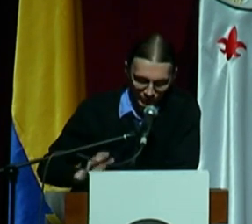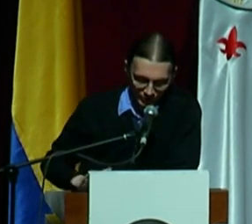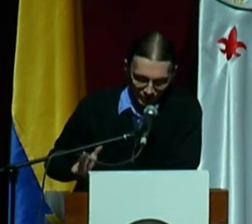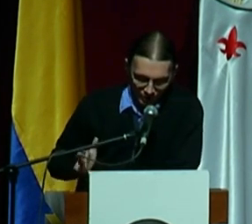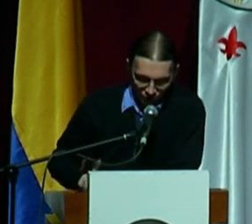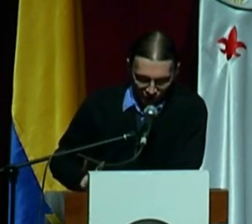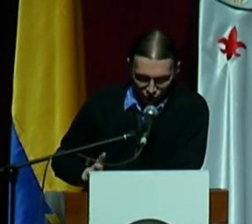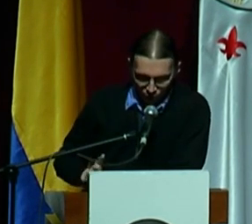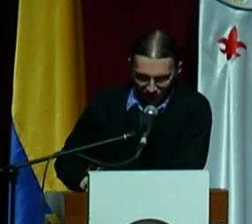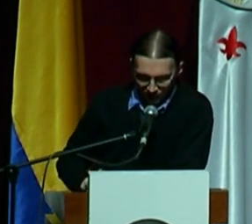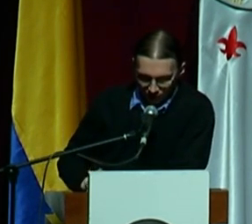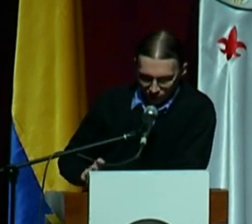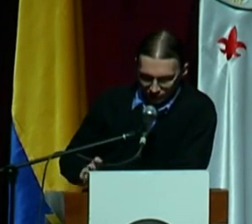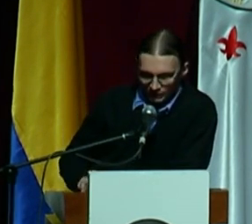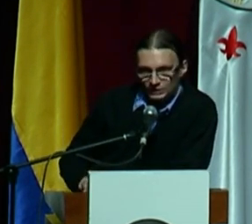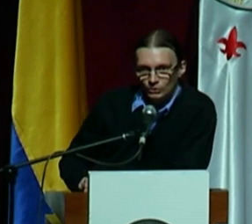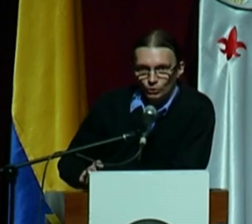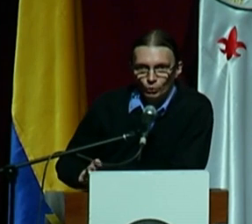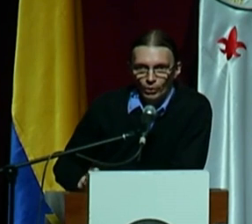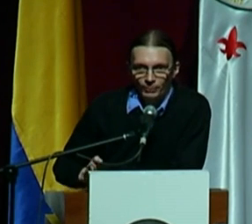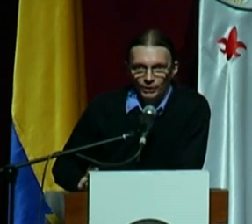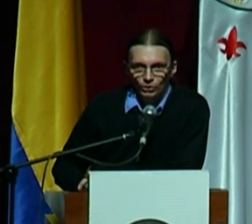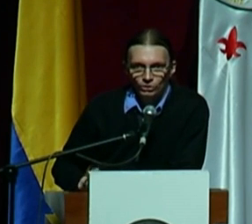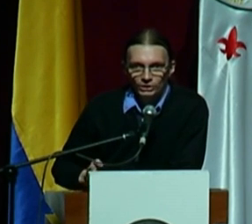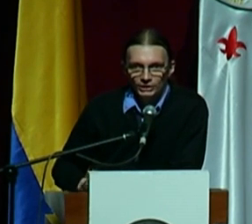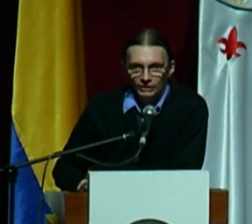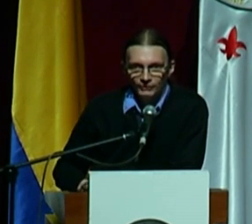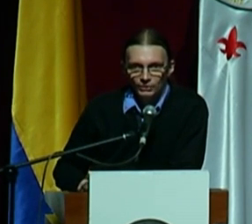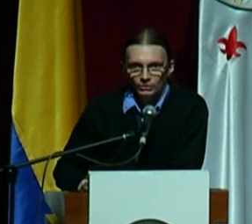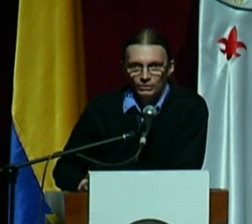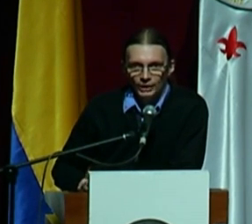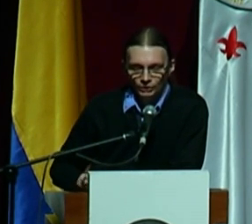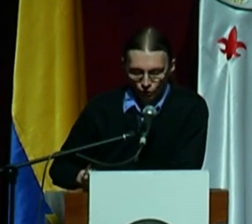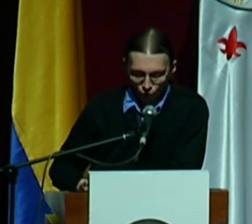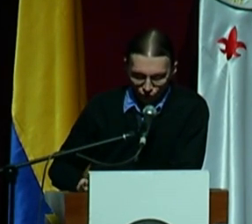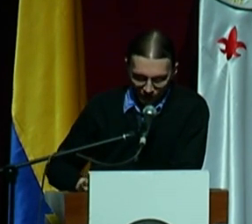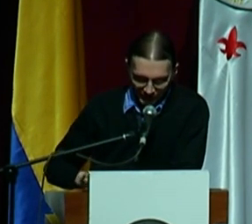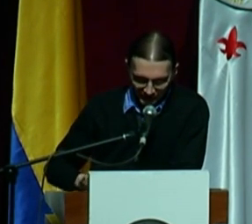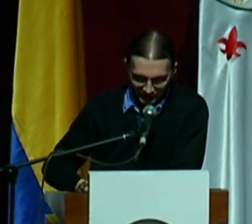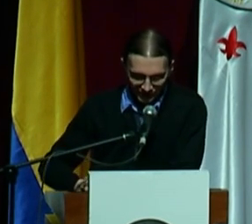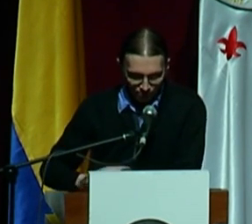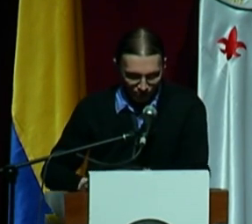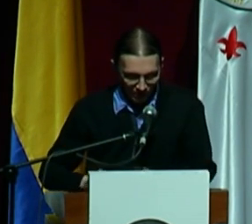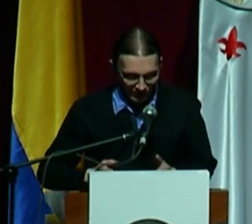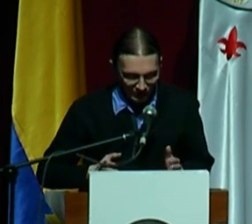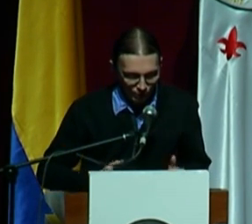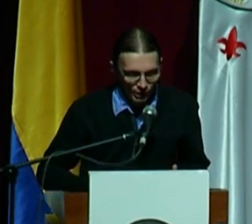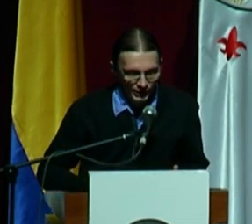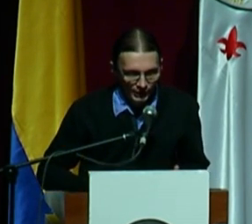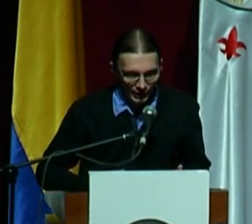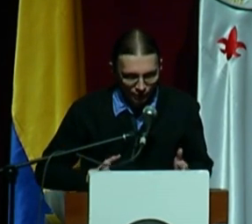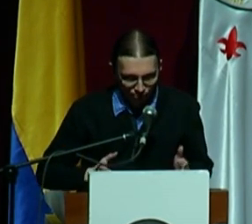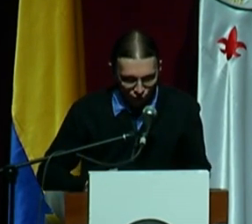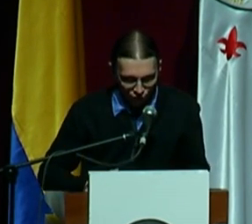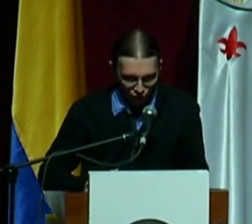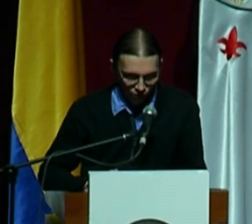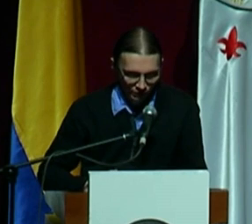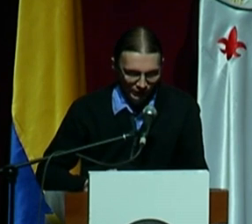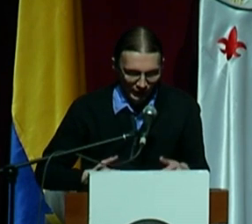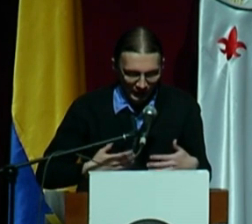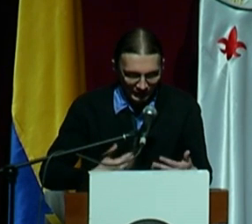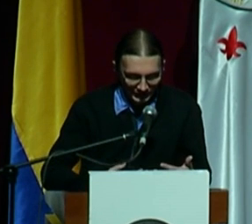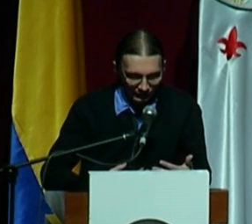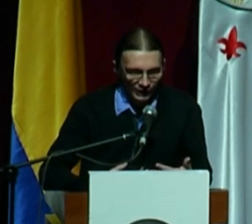Sol. Con esto Copérnico comienza con un nuevo periodo científico e introduce la ciencia propiamente moderna en